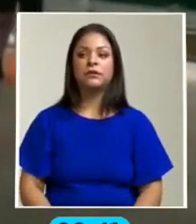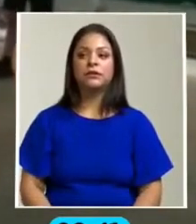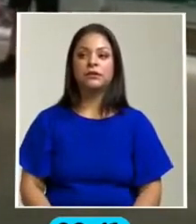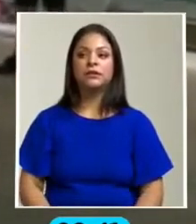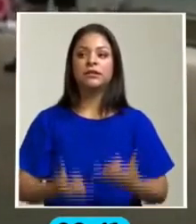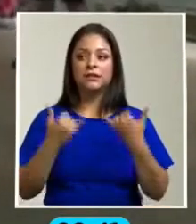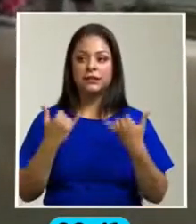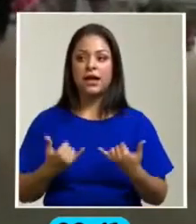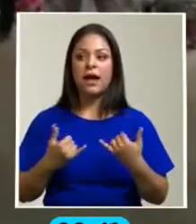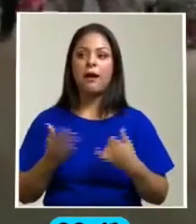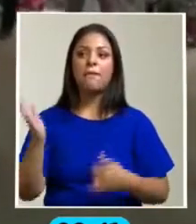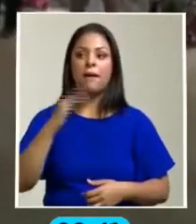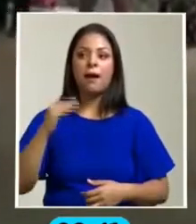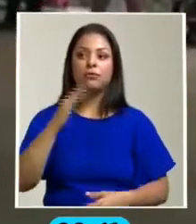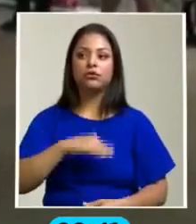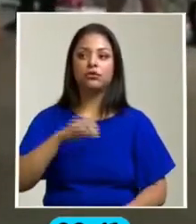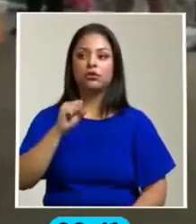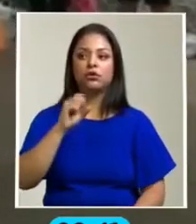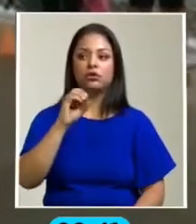Sofi! ¡Salen, vamos, salen!